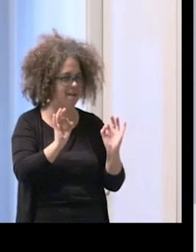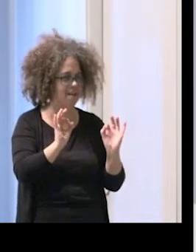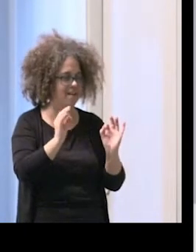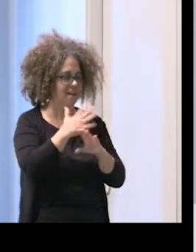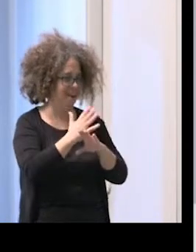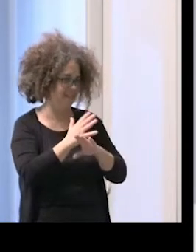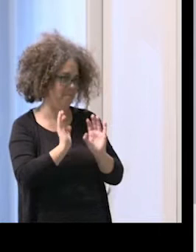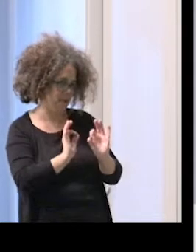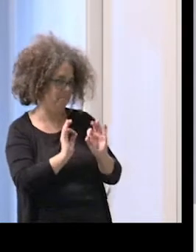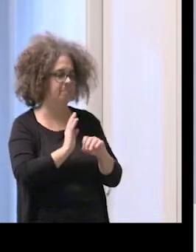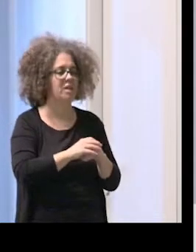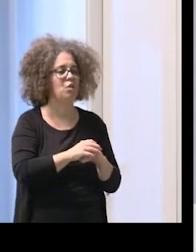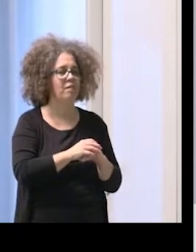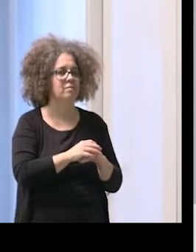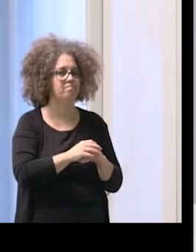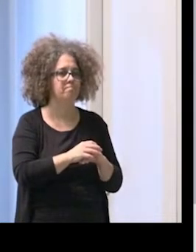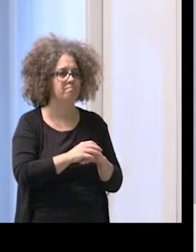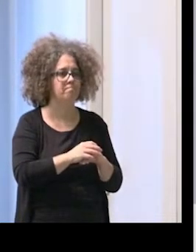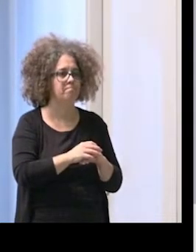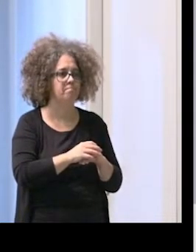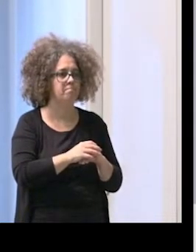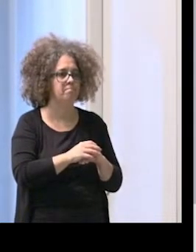nos concentramos con esa población inicialmente.